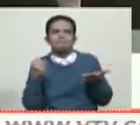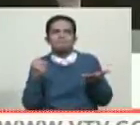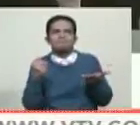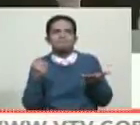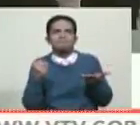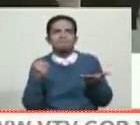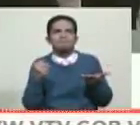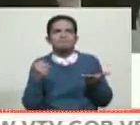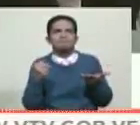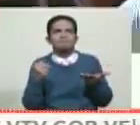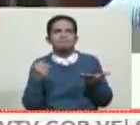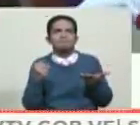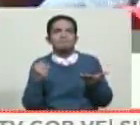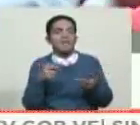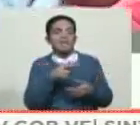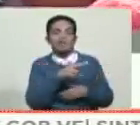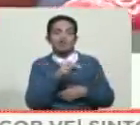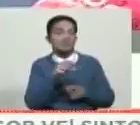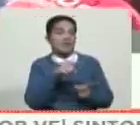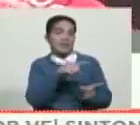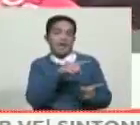cobrar en bolívares.